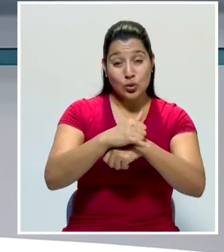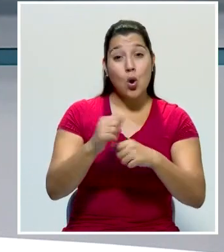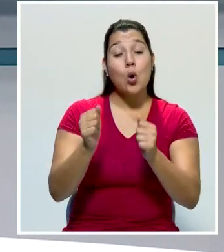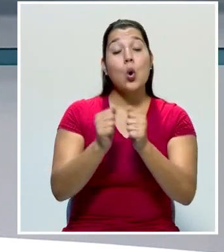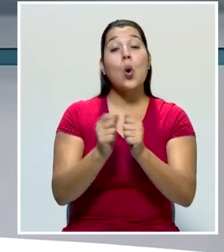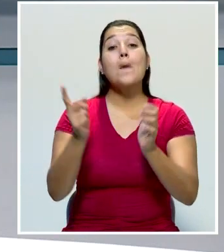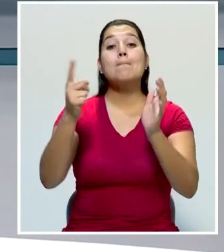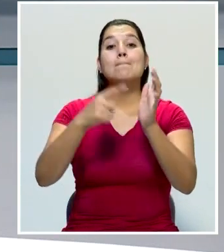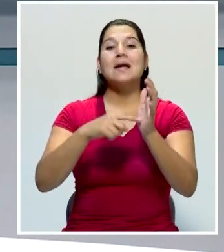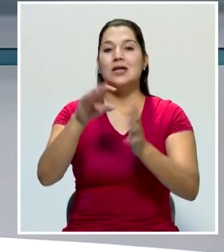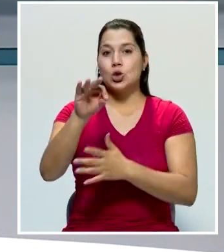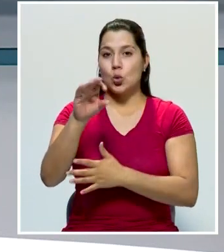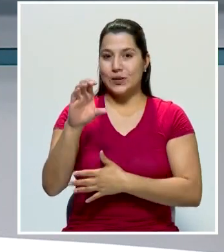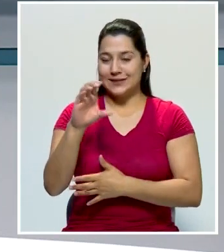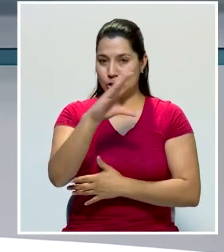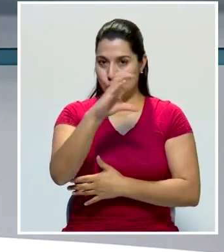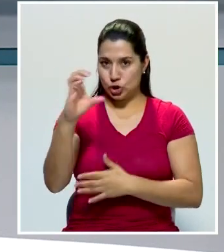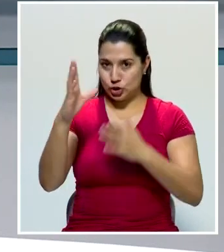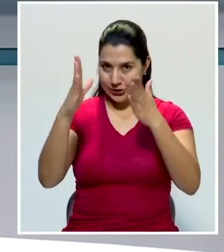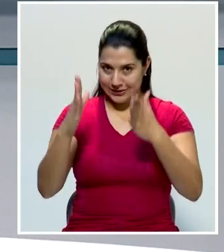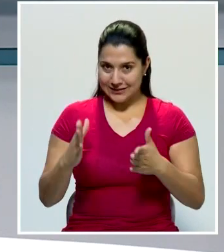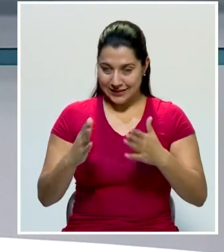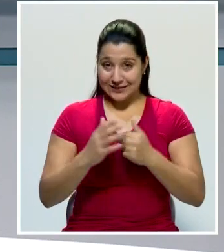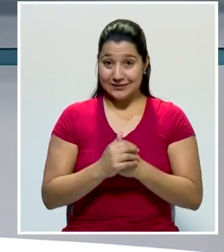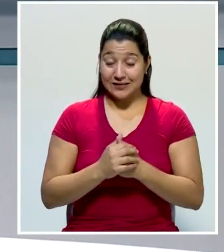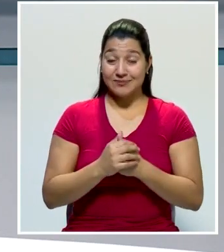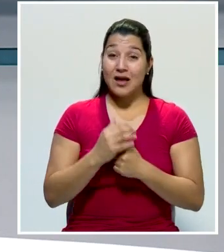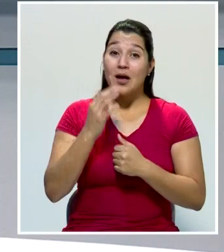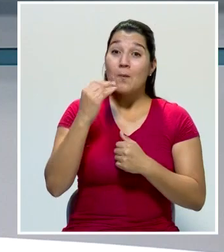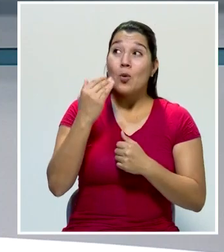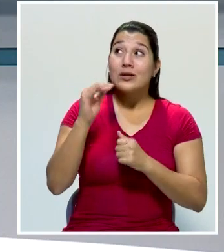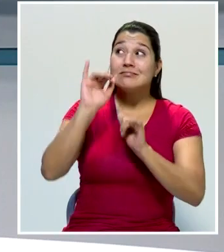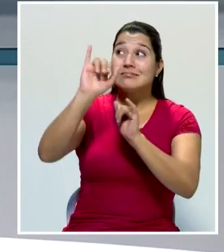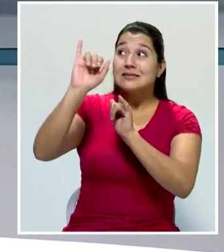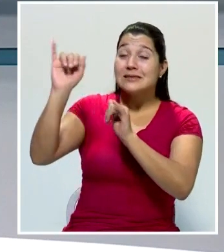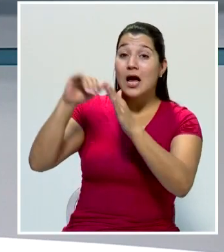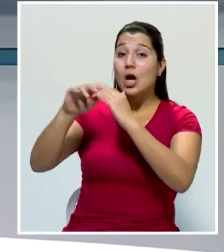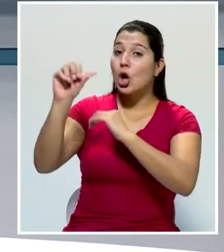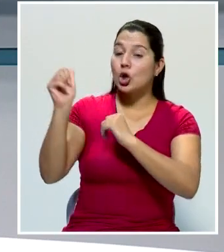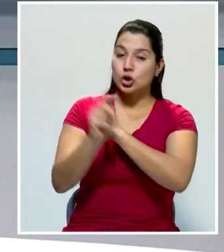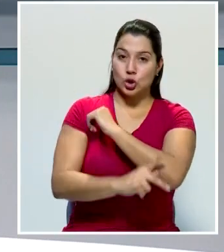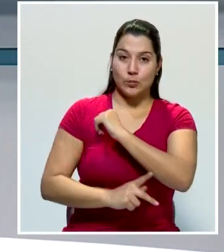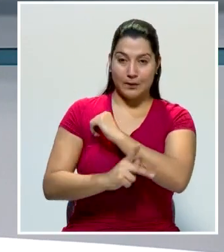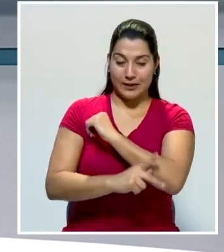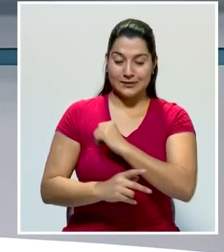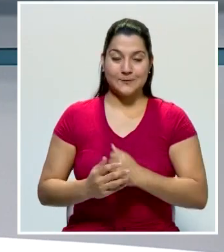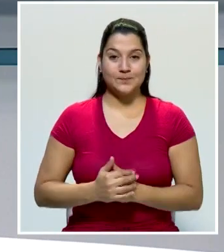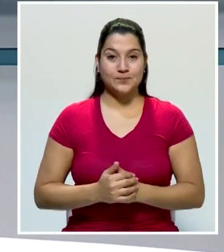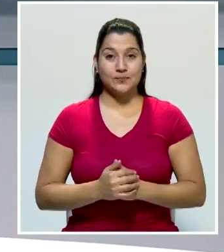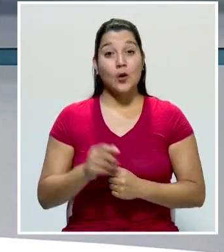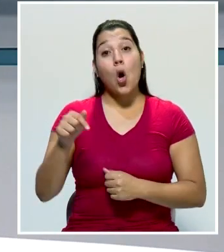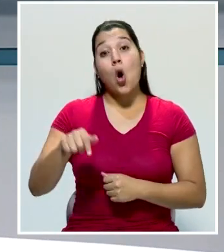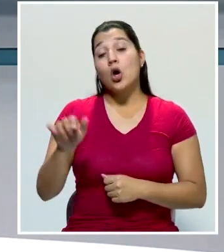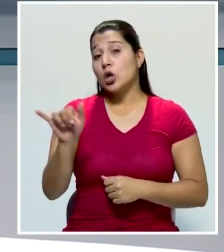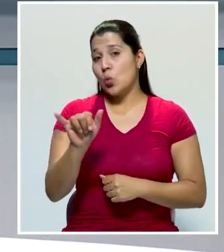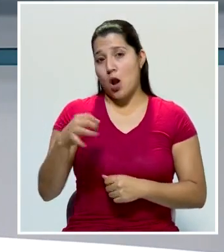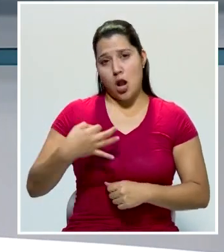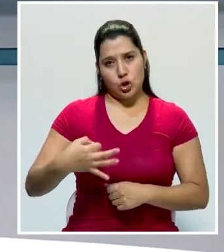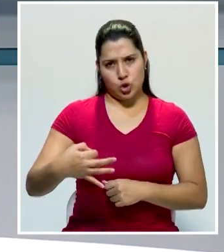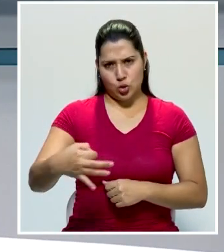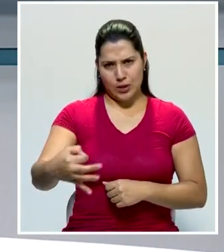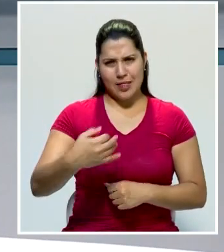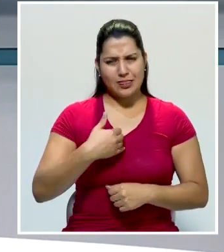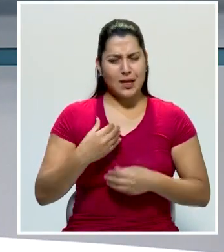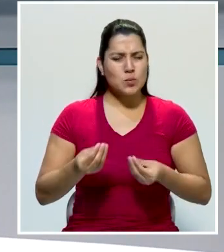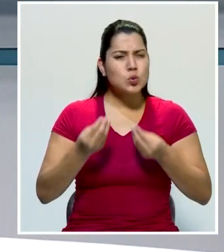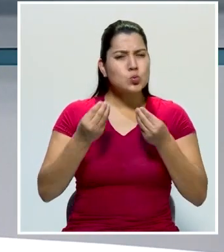1.900 costarricenses, a quienes la pandemia sorprendió en el exterior del país. Hoy, como todos los días, tenemos una